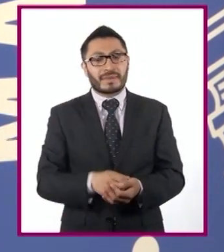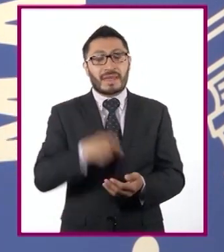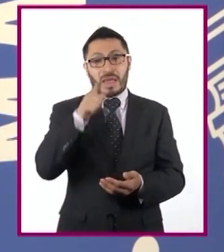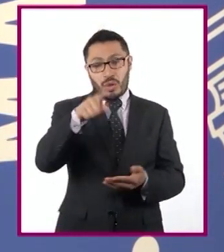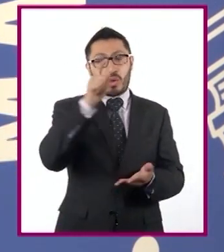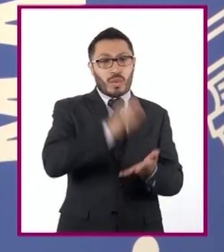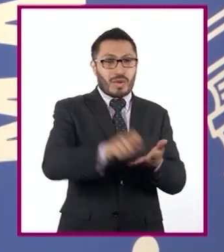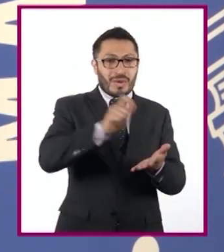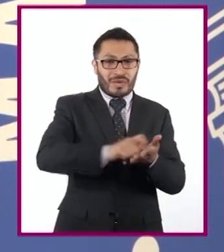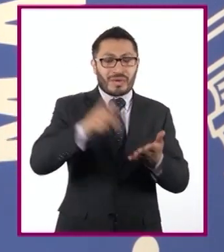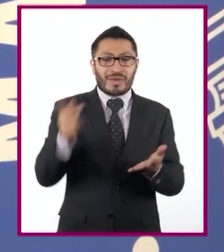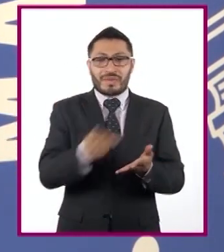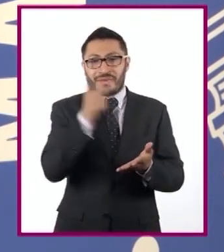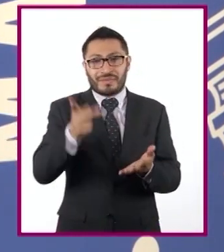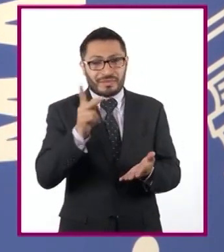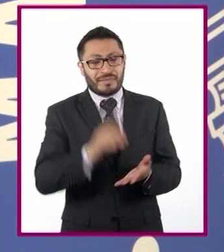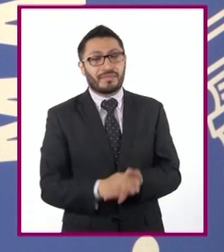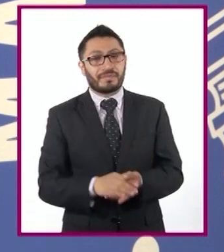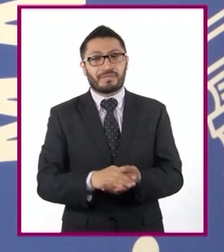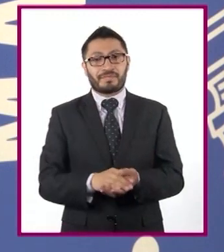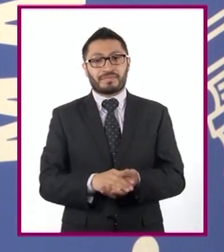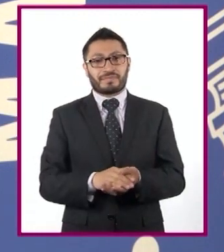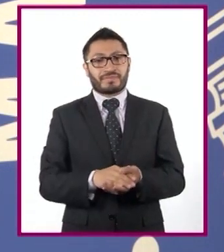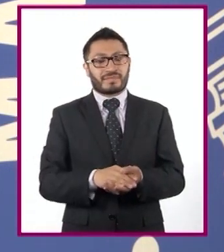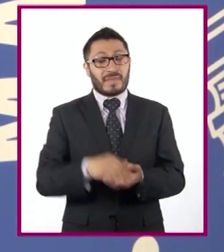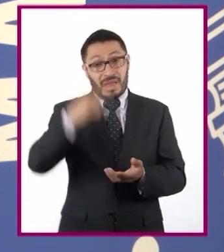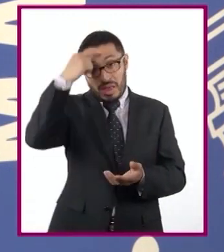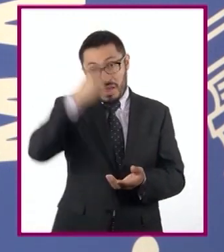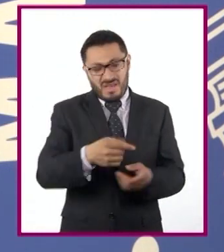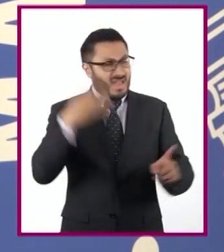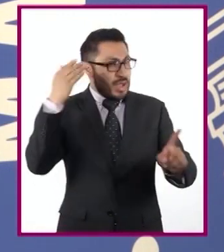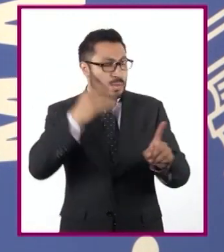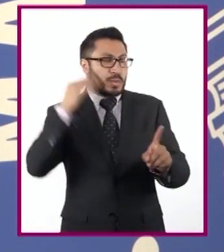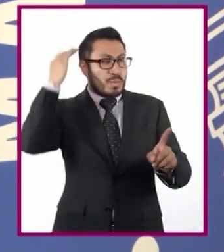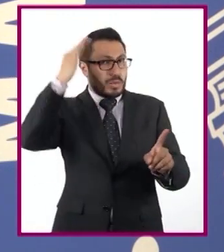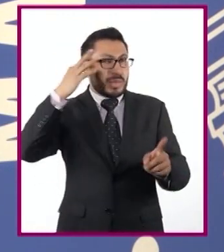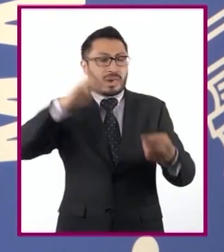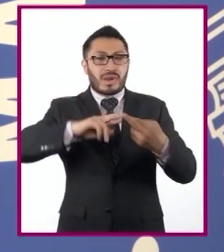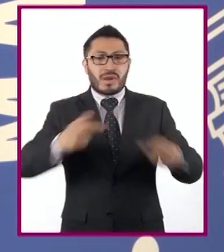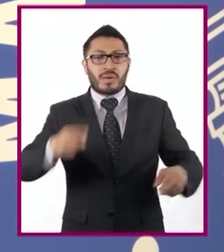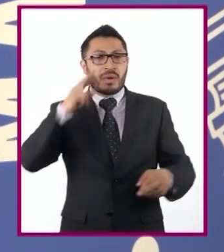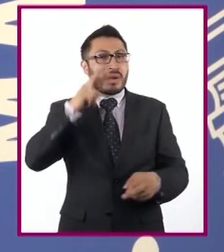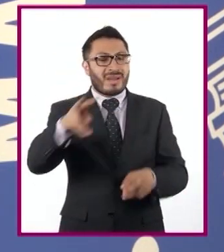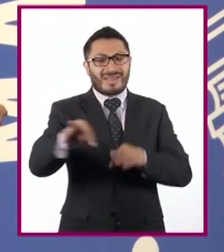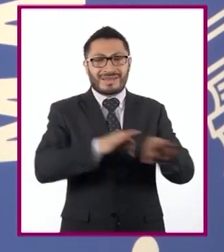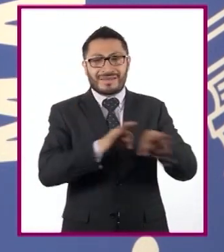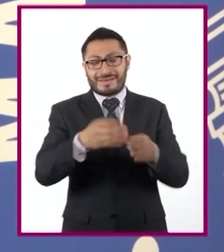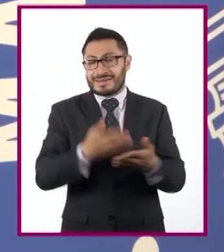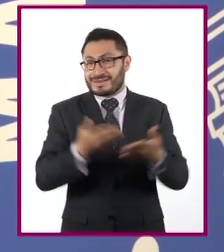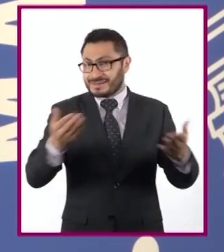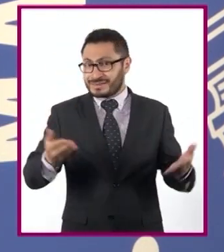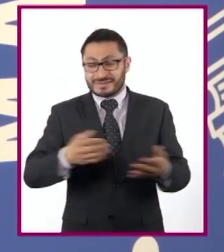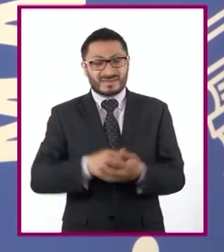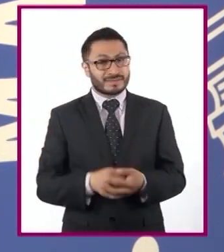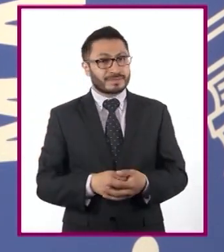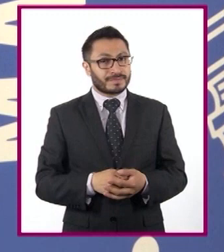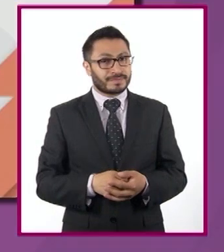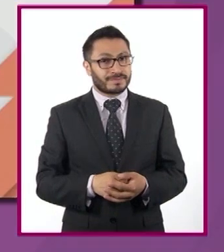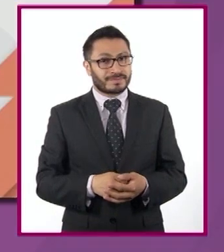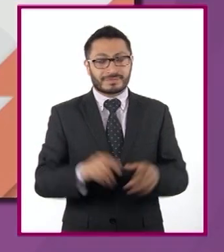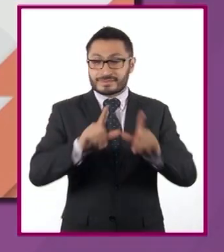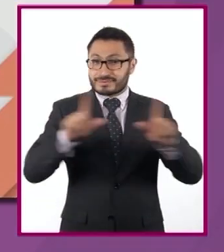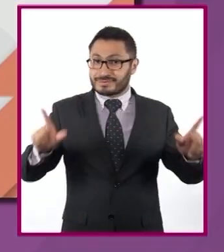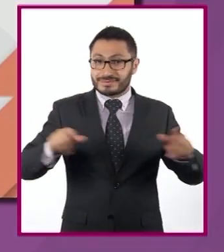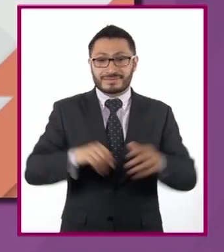anotan las siguientes preguntas para realizar un análisis de los recursos visuales que trabajaremos a continuación?